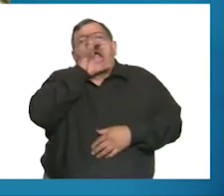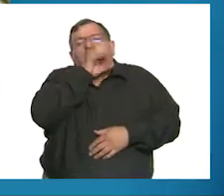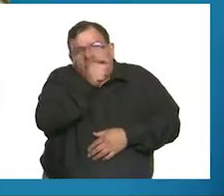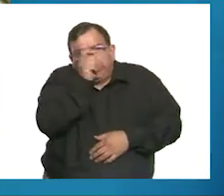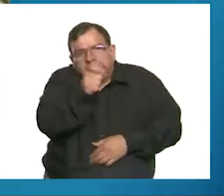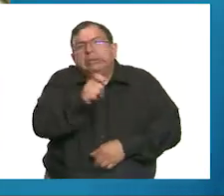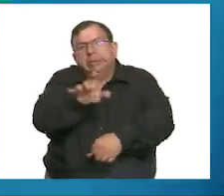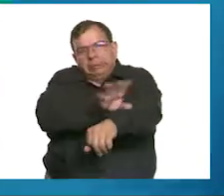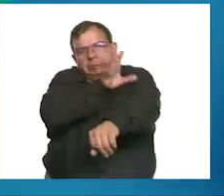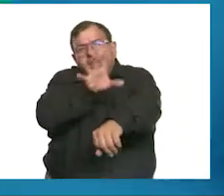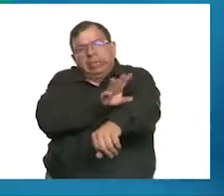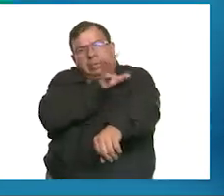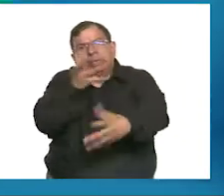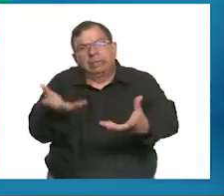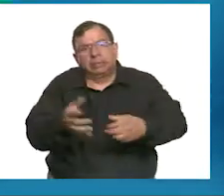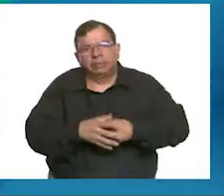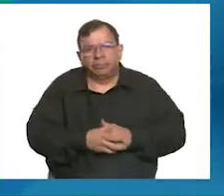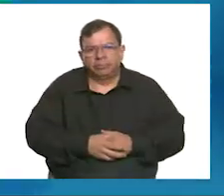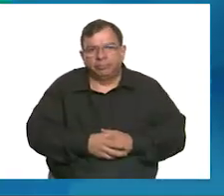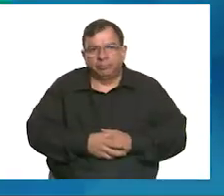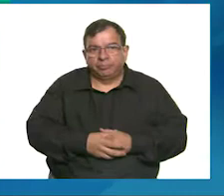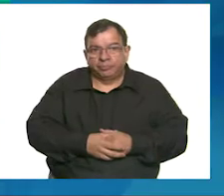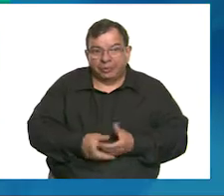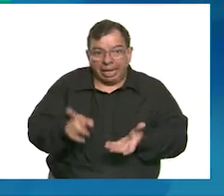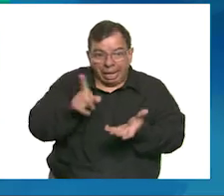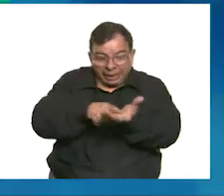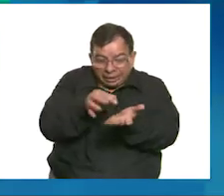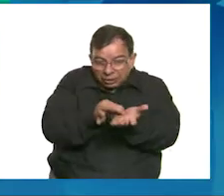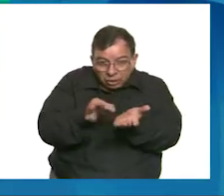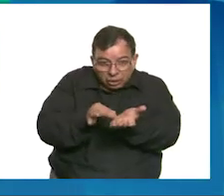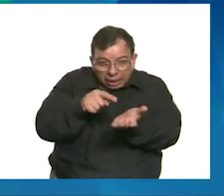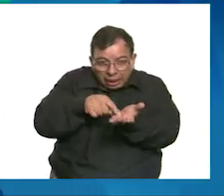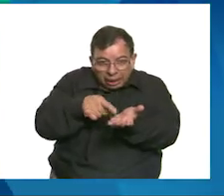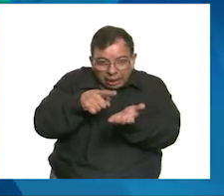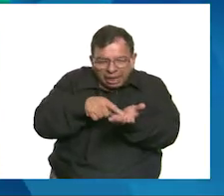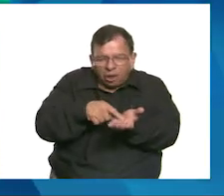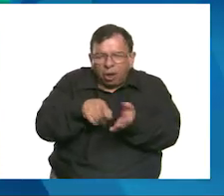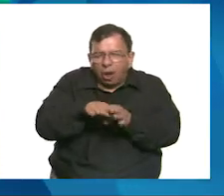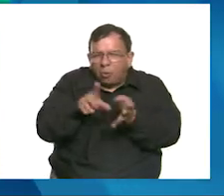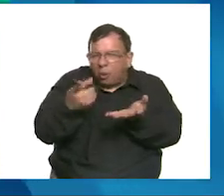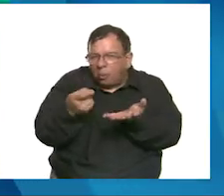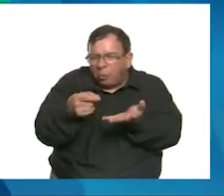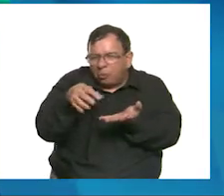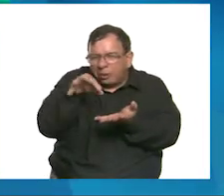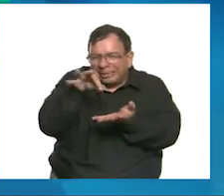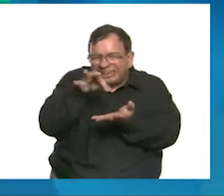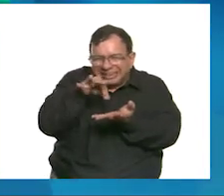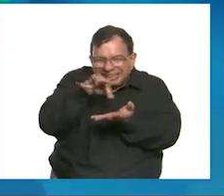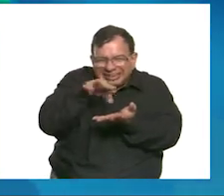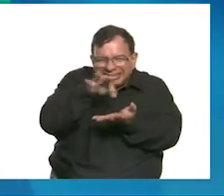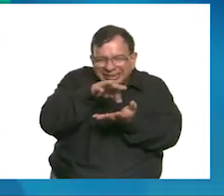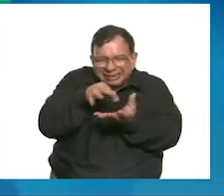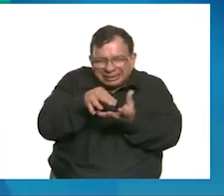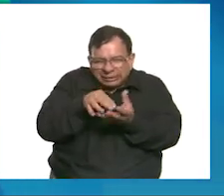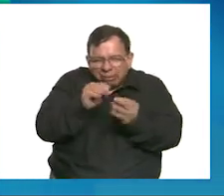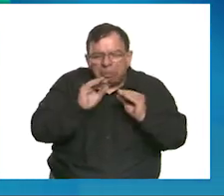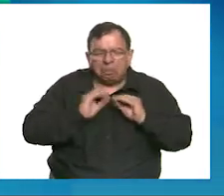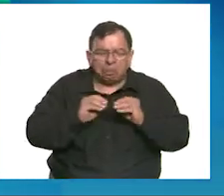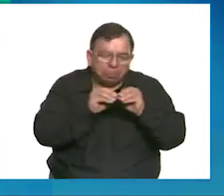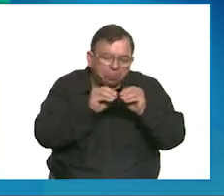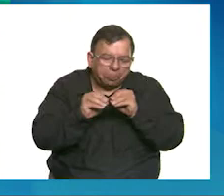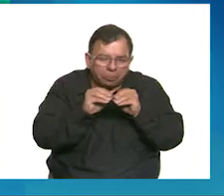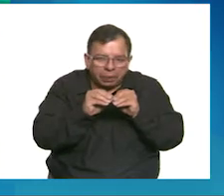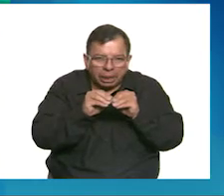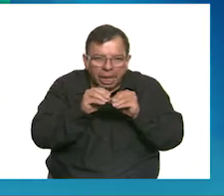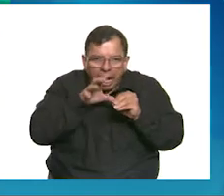energía. Dentro de los granos de maíz hay una sustancia húmeda un poco aceitosa. Sus moléculas están muy tranquilas